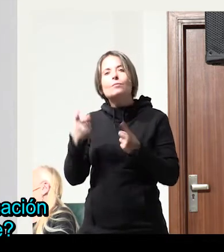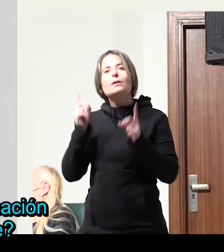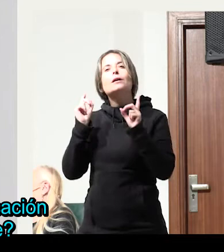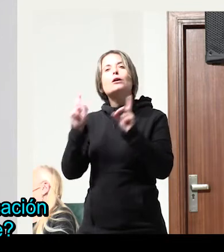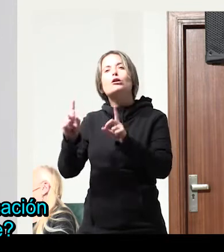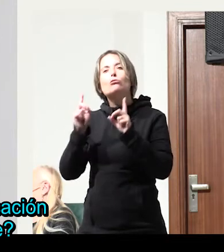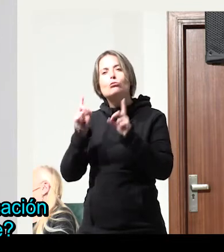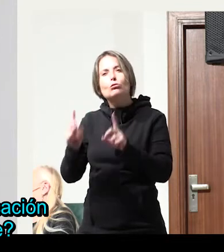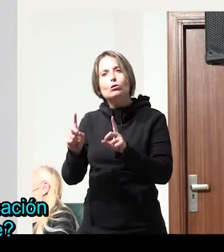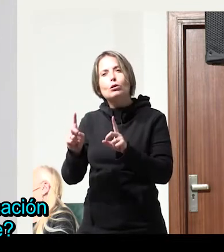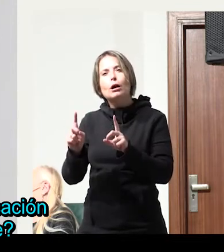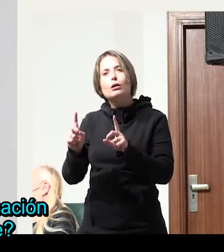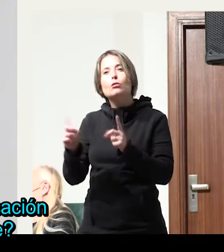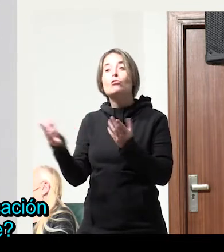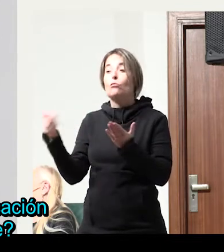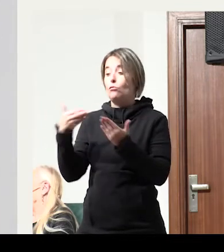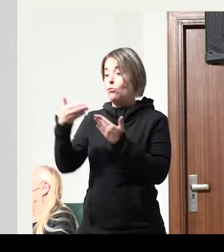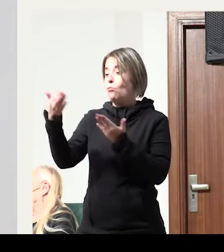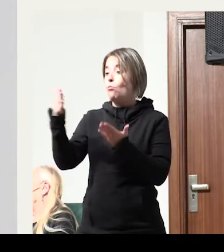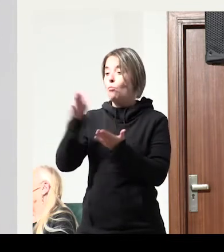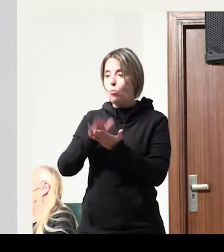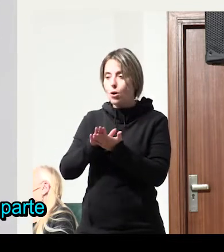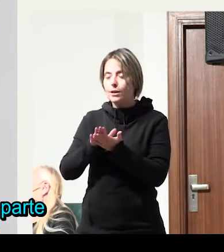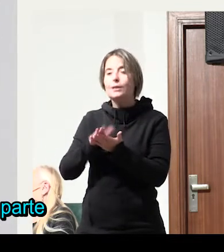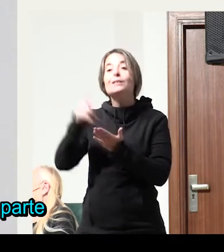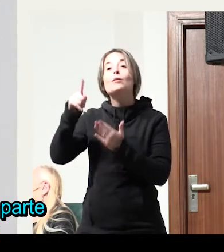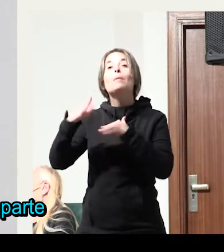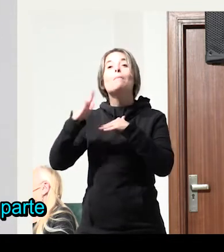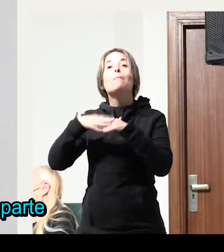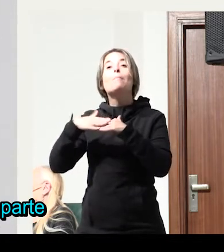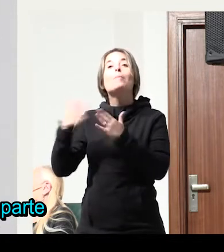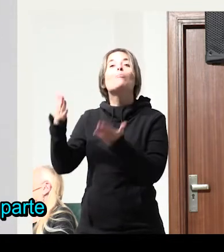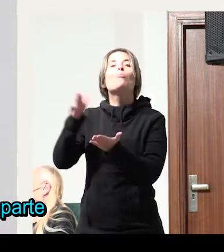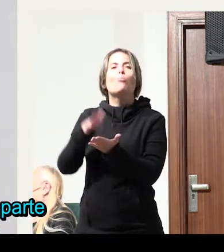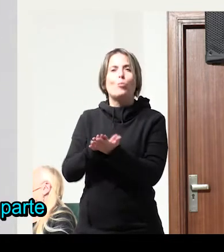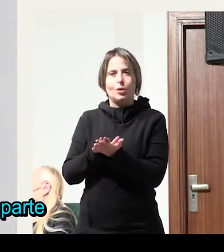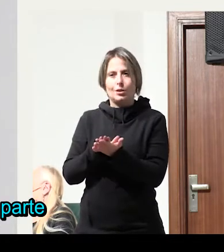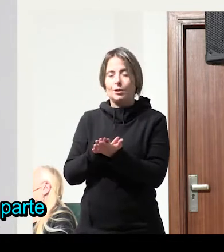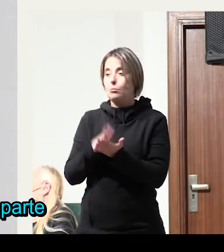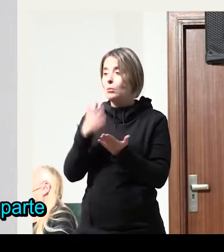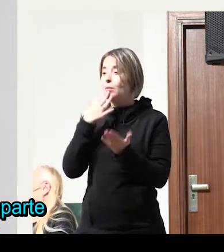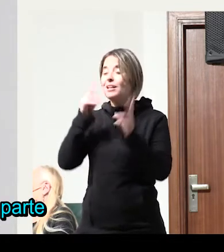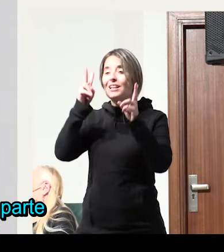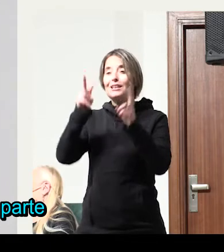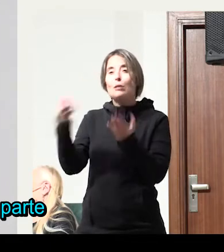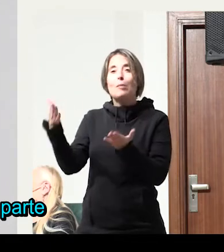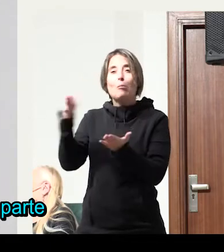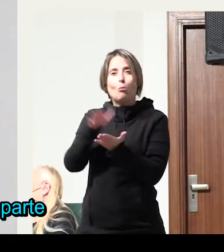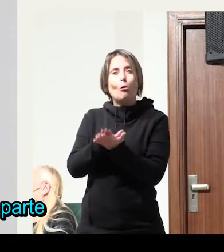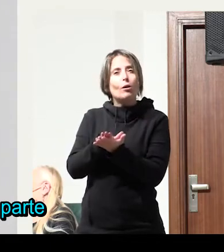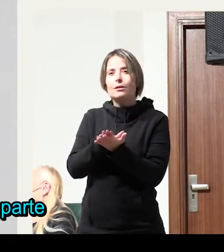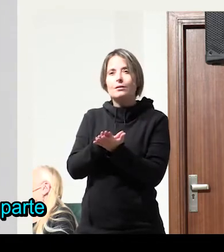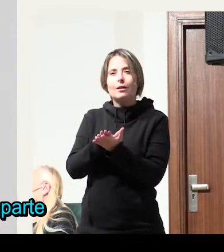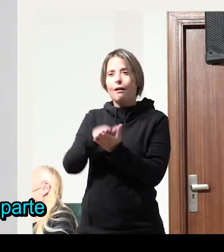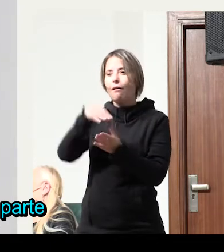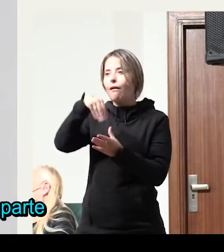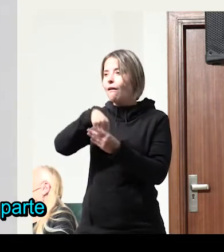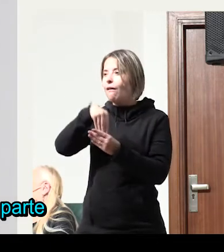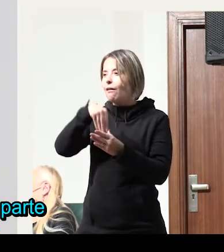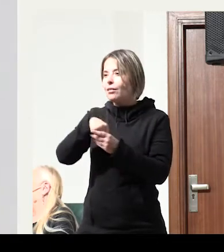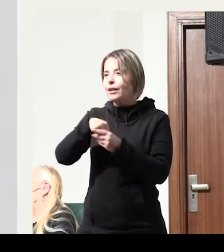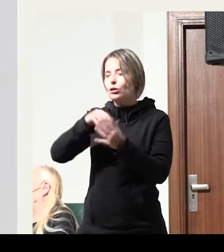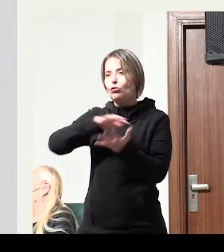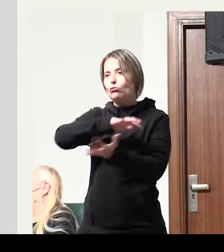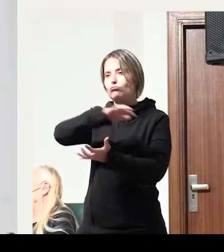en la muerte y para la muerte? ¿Por qué la muerte debe formar parte de la revolución